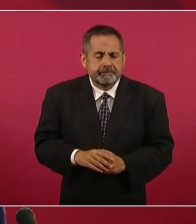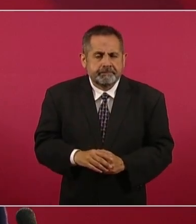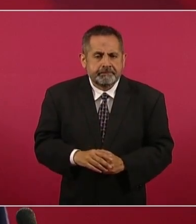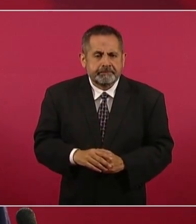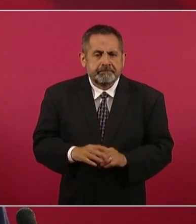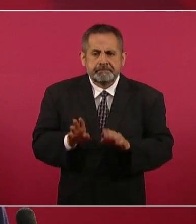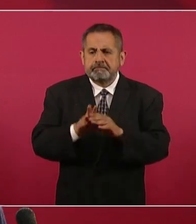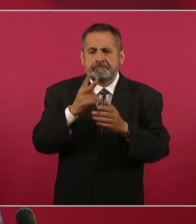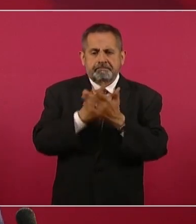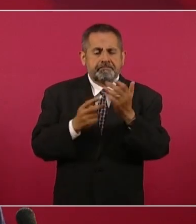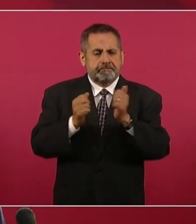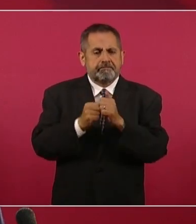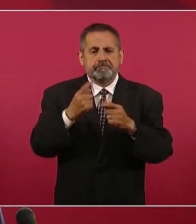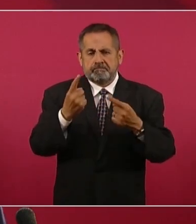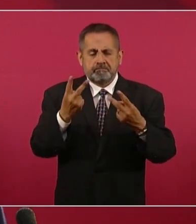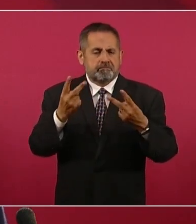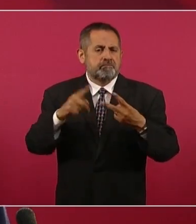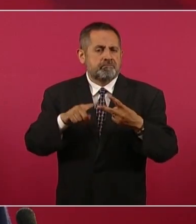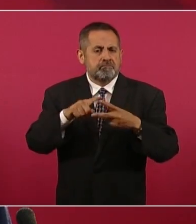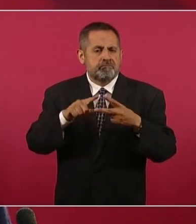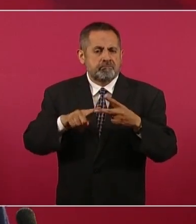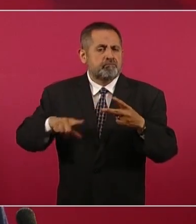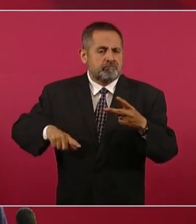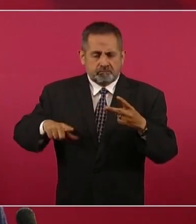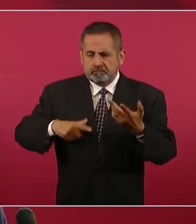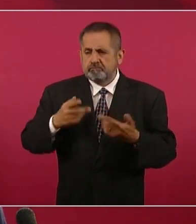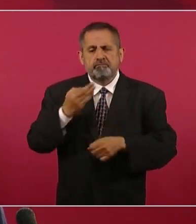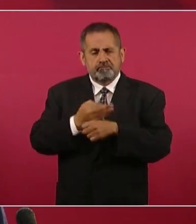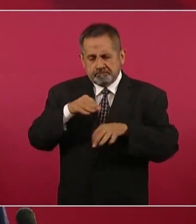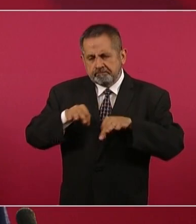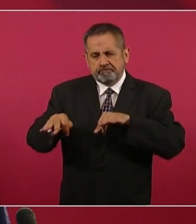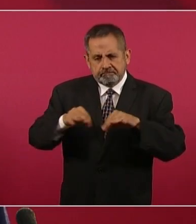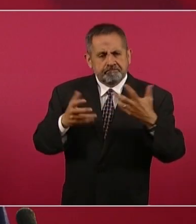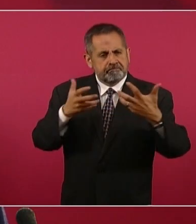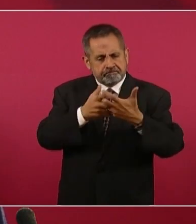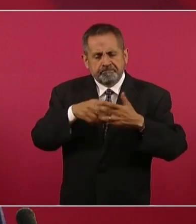de los dos gobiernos. Estamos trabajando en eso